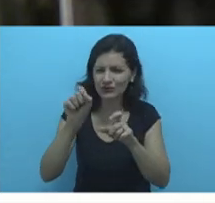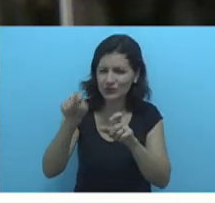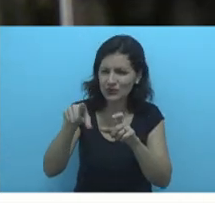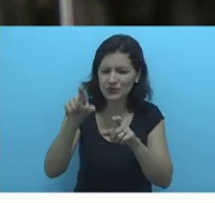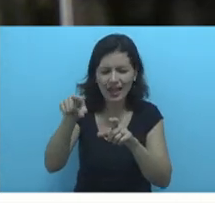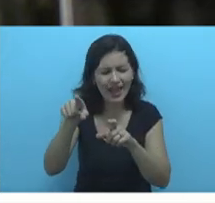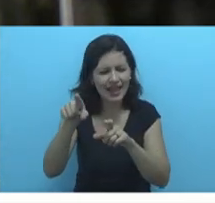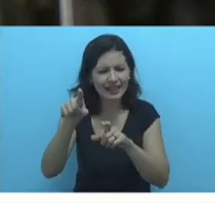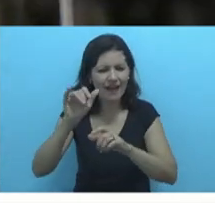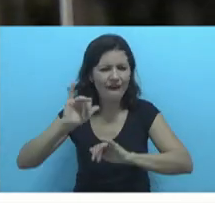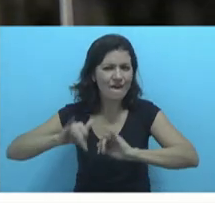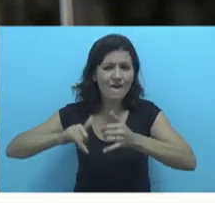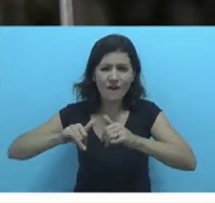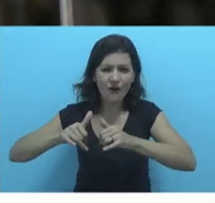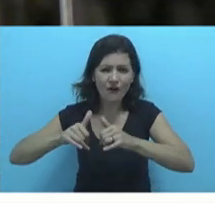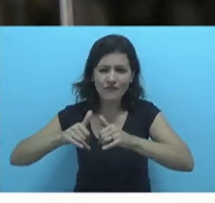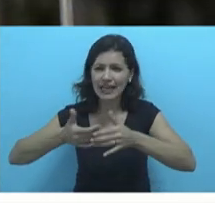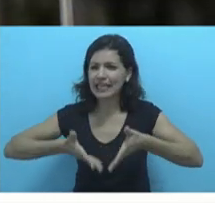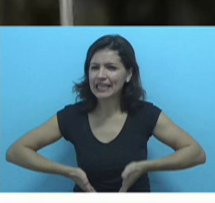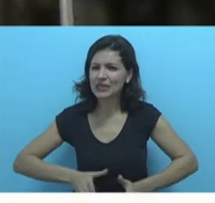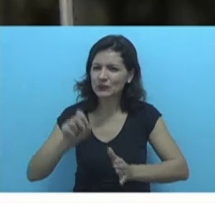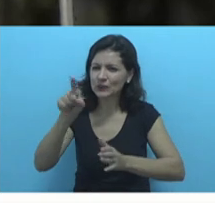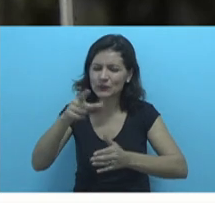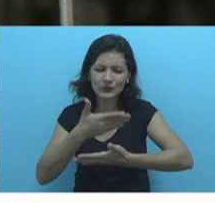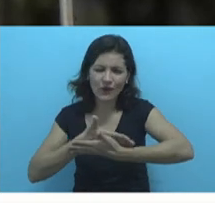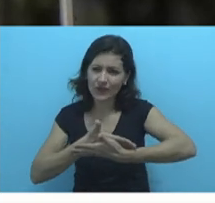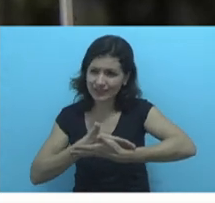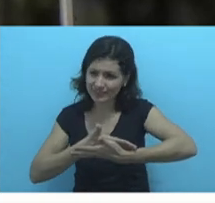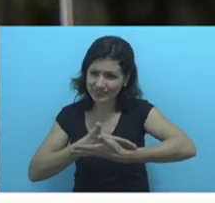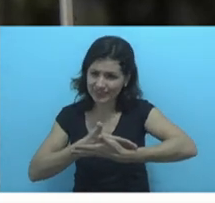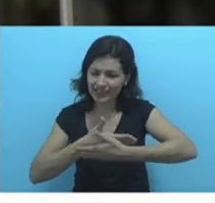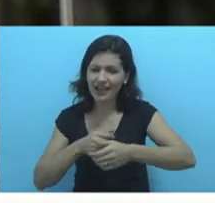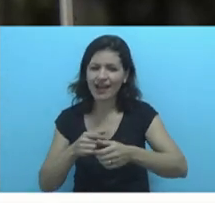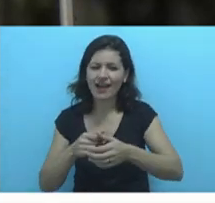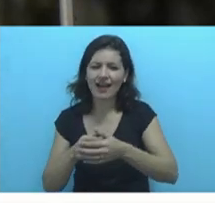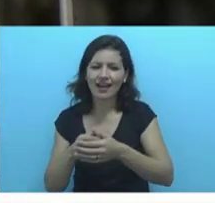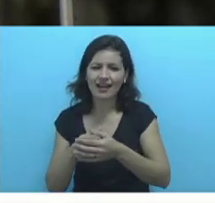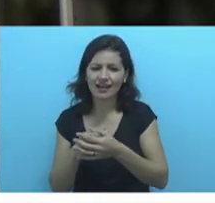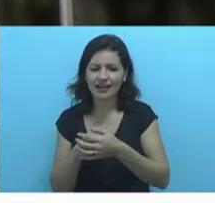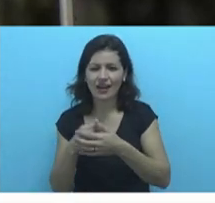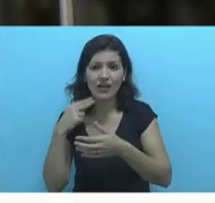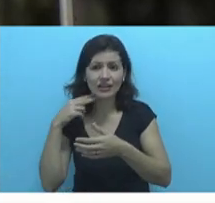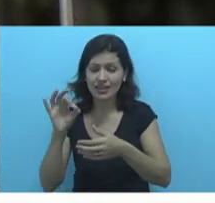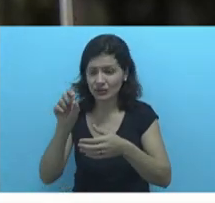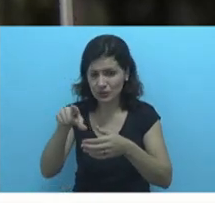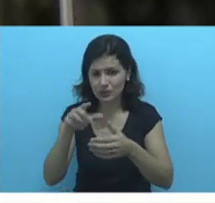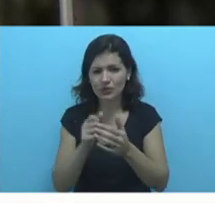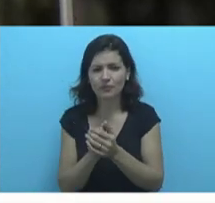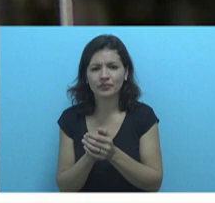el sanatorio, cuando en el nacimiento de uno de sus hijos, y me respondió con un consejo